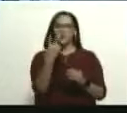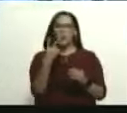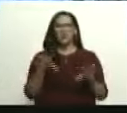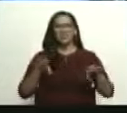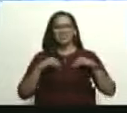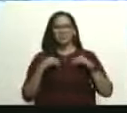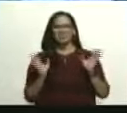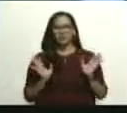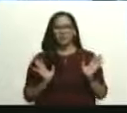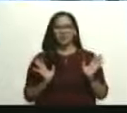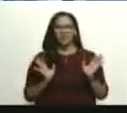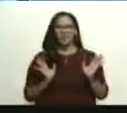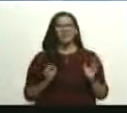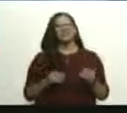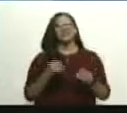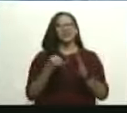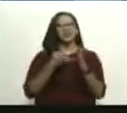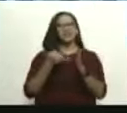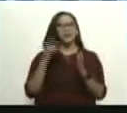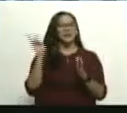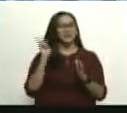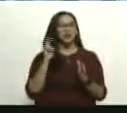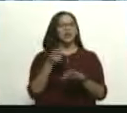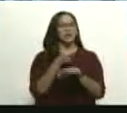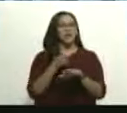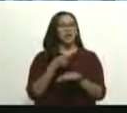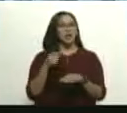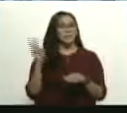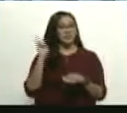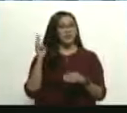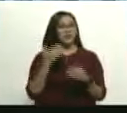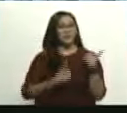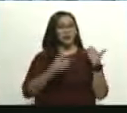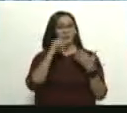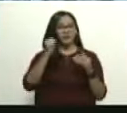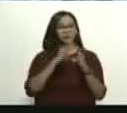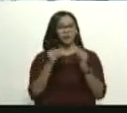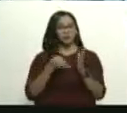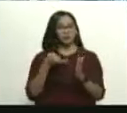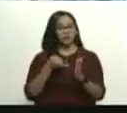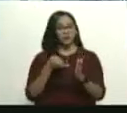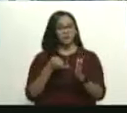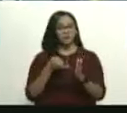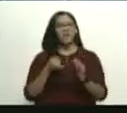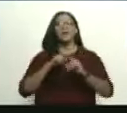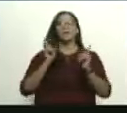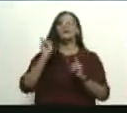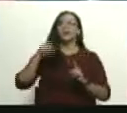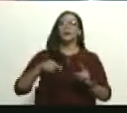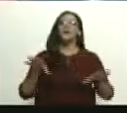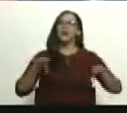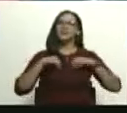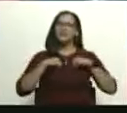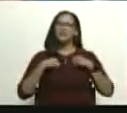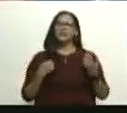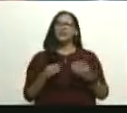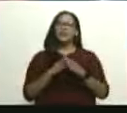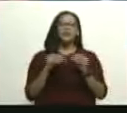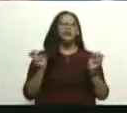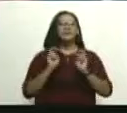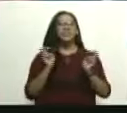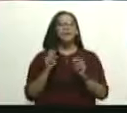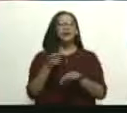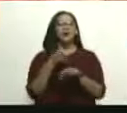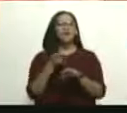un reconocimiento de la institucionalidad en Venezuela, que el que gobierna en Venezuela es el presidente Nicolás Maduro y toda la institucionalidad, pero también un reconocimiento de que todo ese tema del